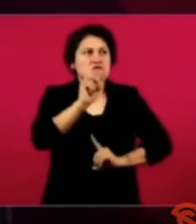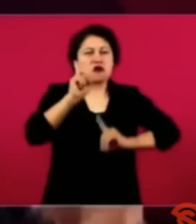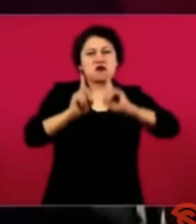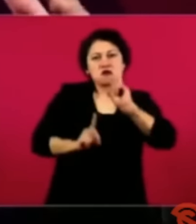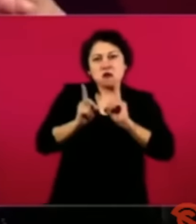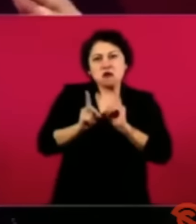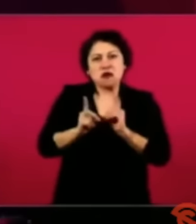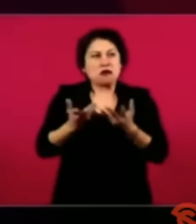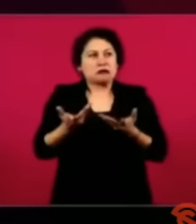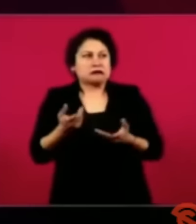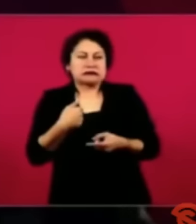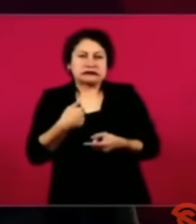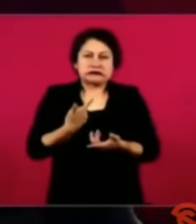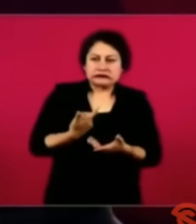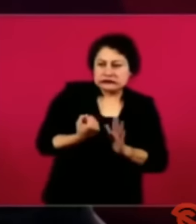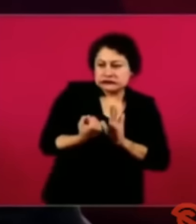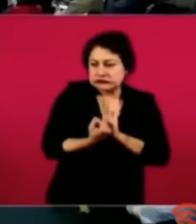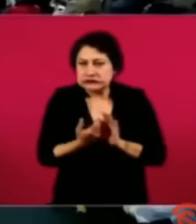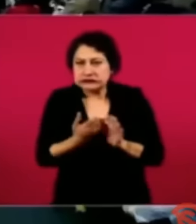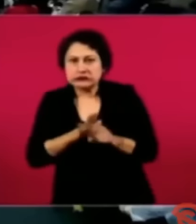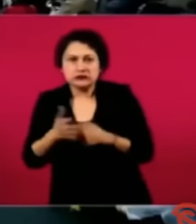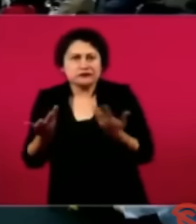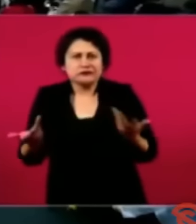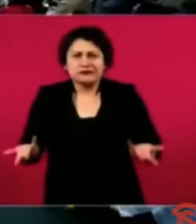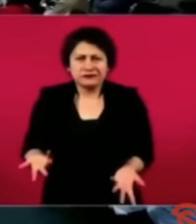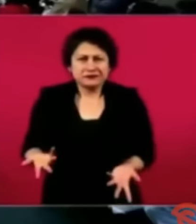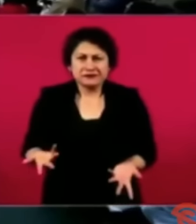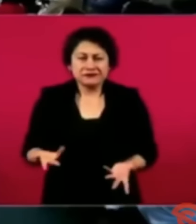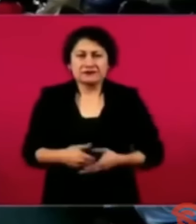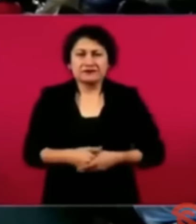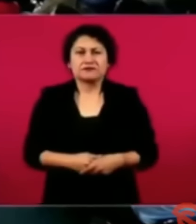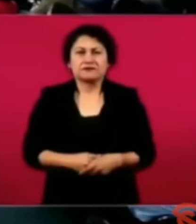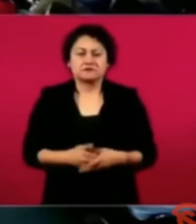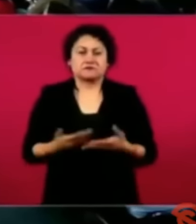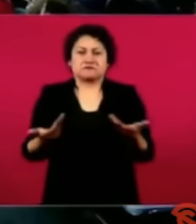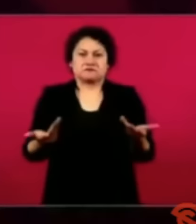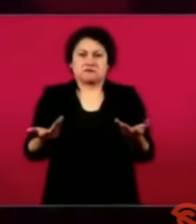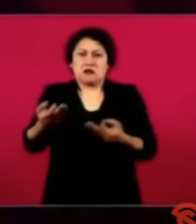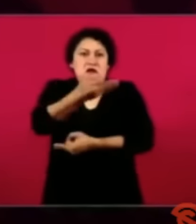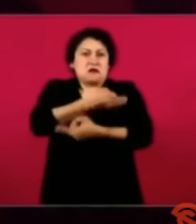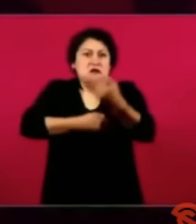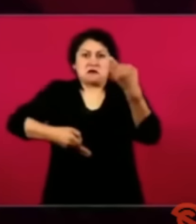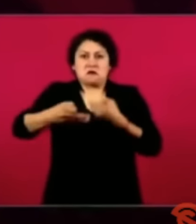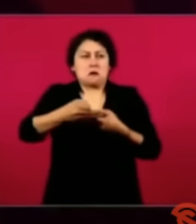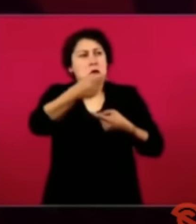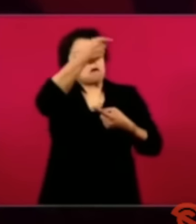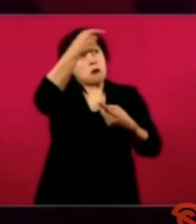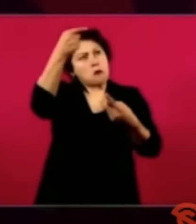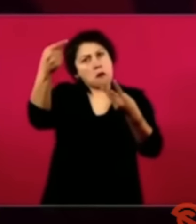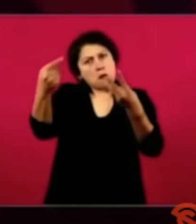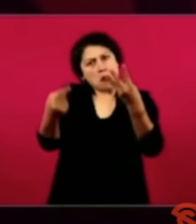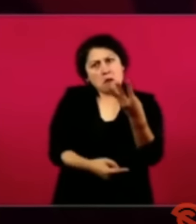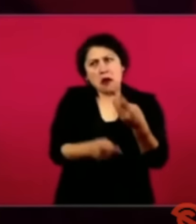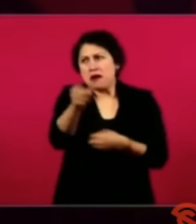de que están todos los las situaciones a la vista,